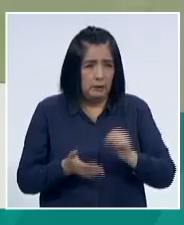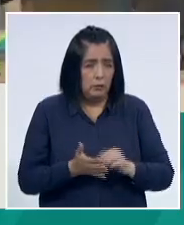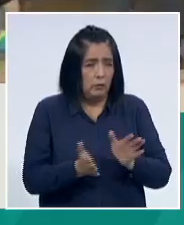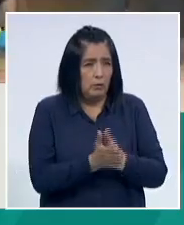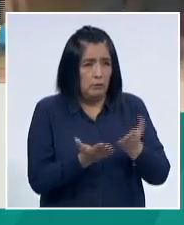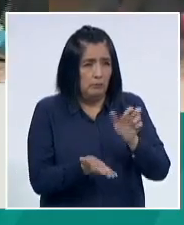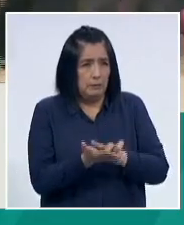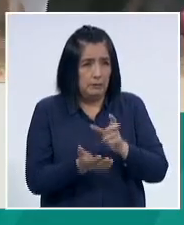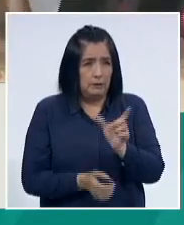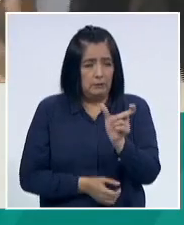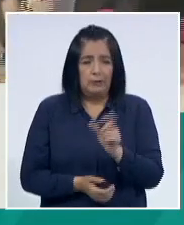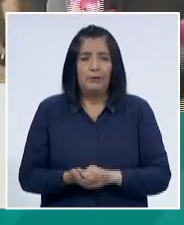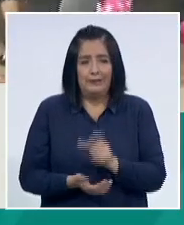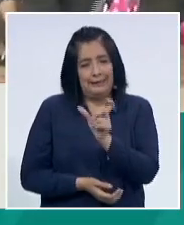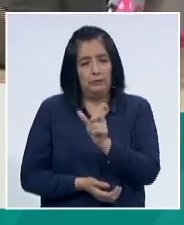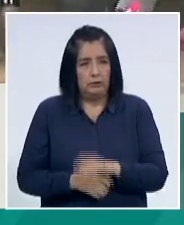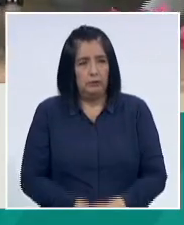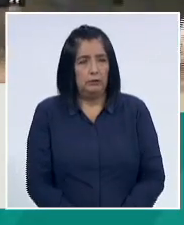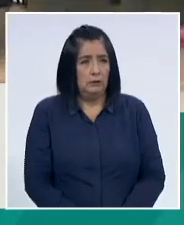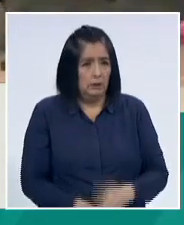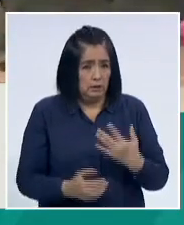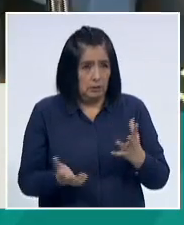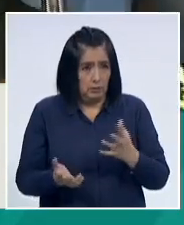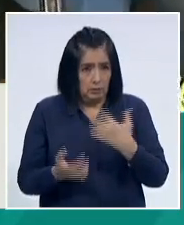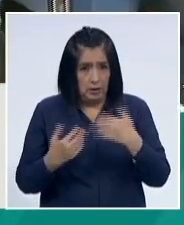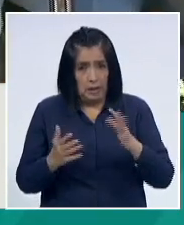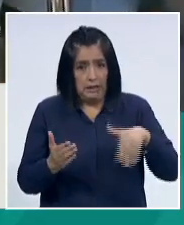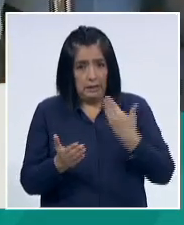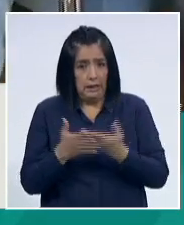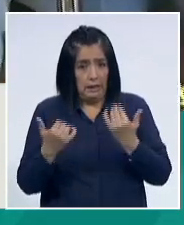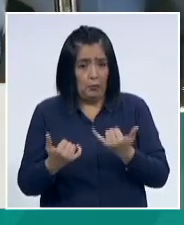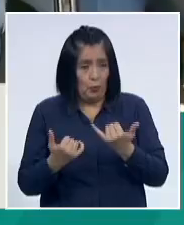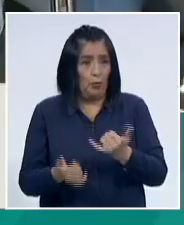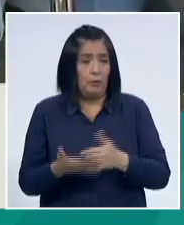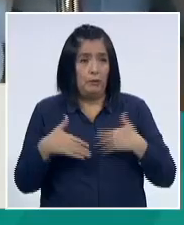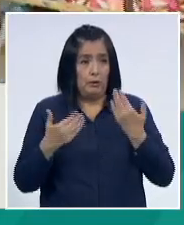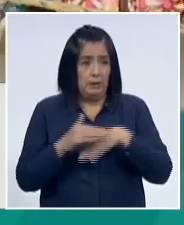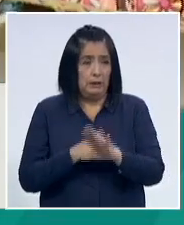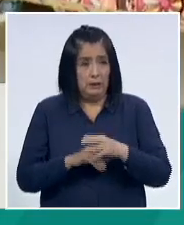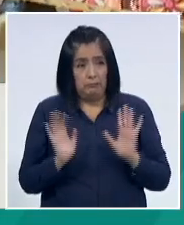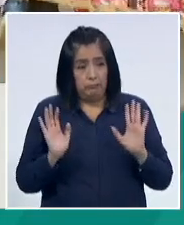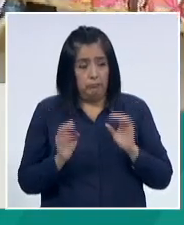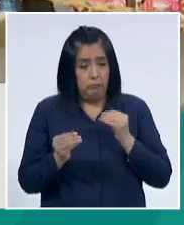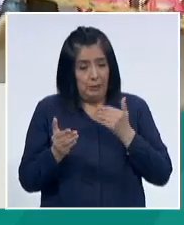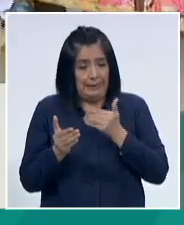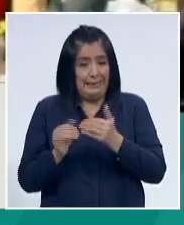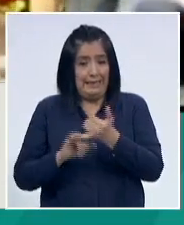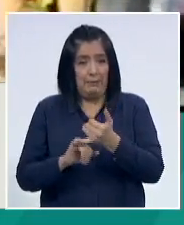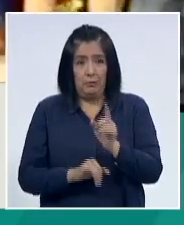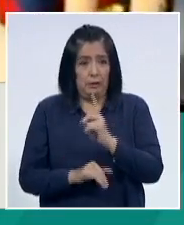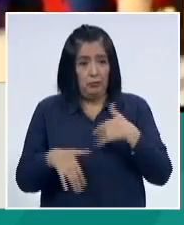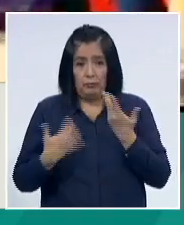con cédula? Cédula. ¿Con cédula? Sí. Ha logrado felizmente llegar el día de hoy para poder ingresar, porque ya el sábado ya no va a